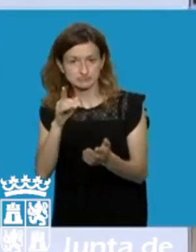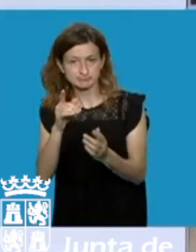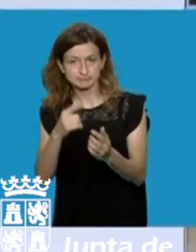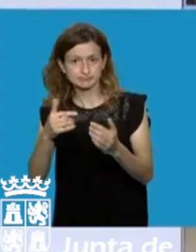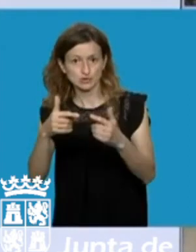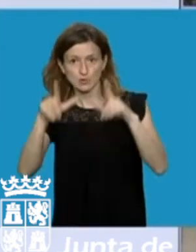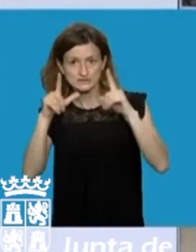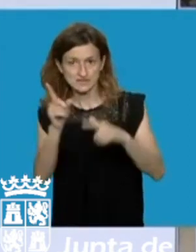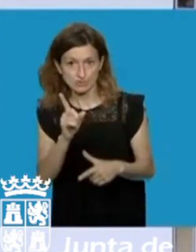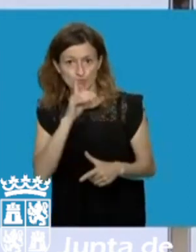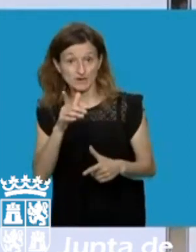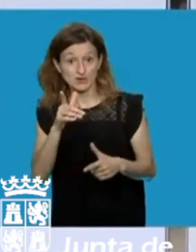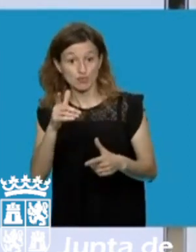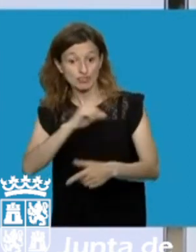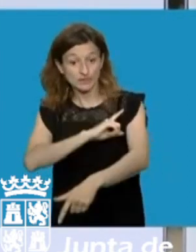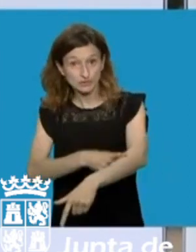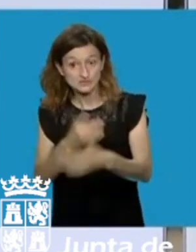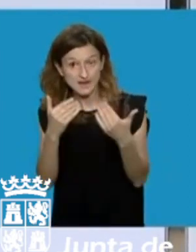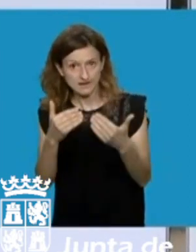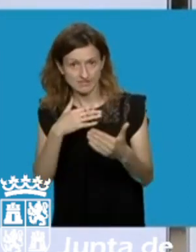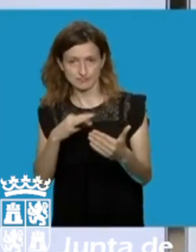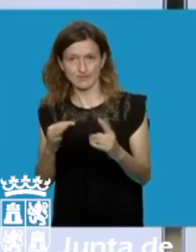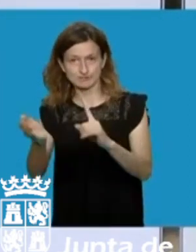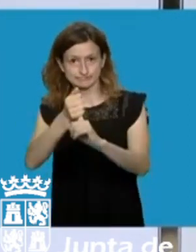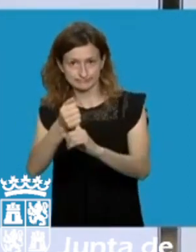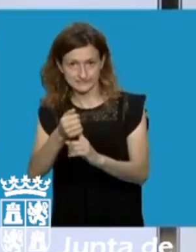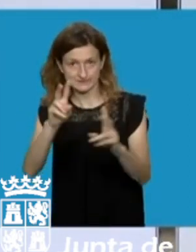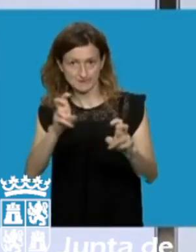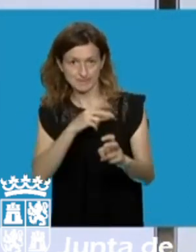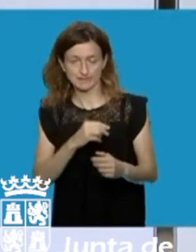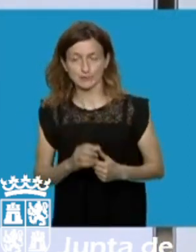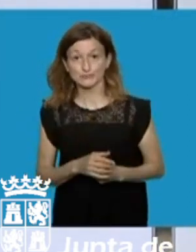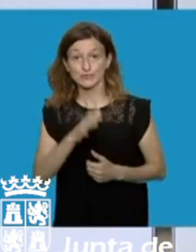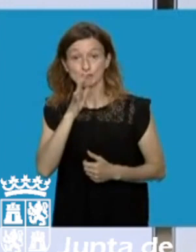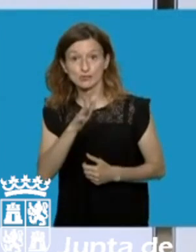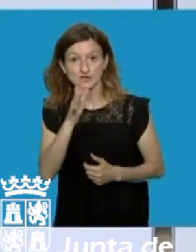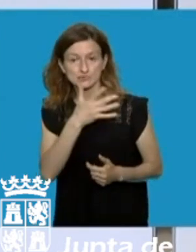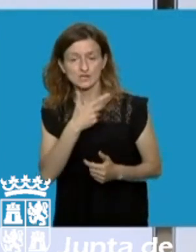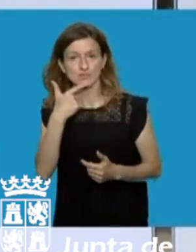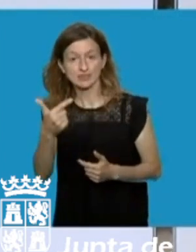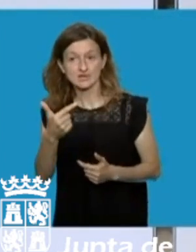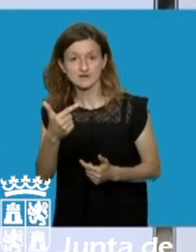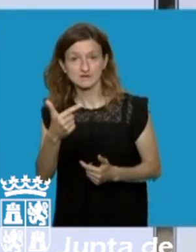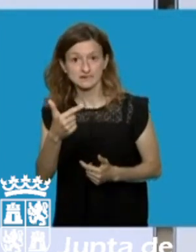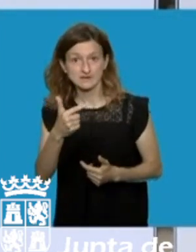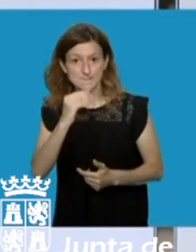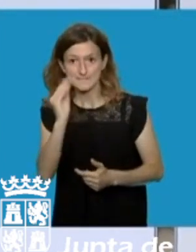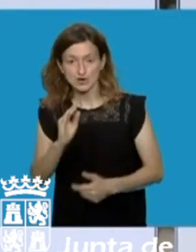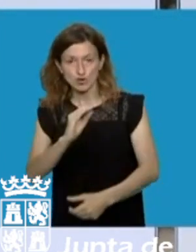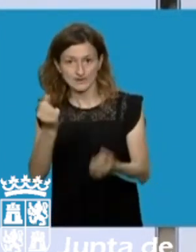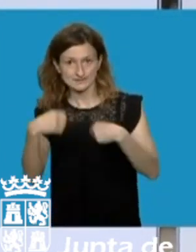ellos, lógicamente, nuestros deportistas no podrían alcanzar muchos de sus logros. Por supuesto, nos referimos al mejor